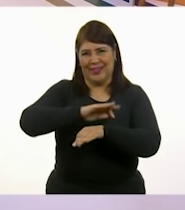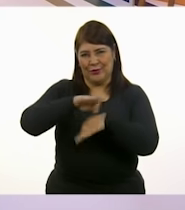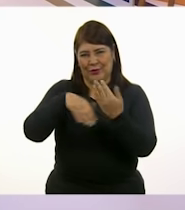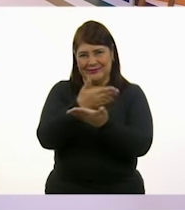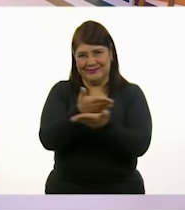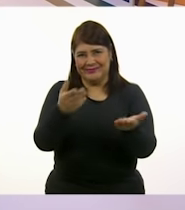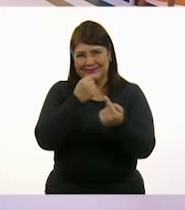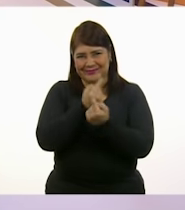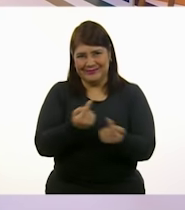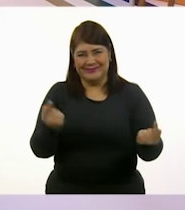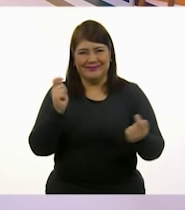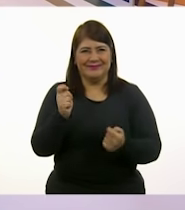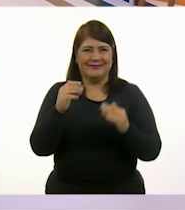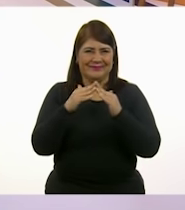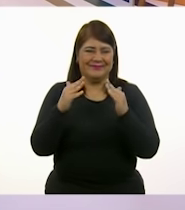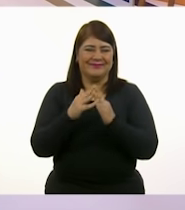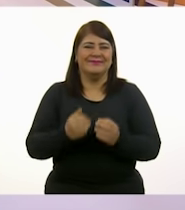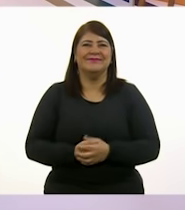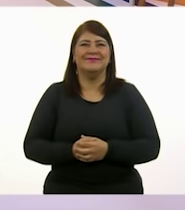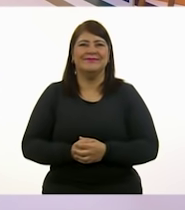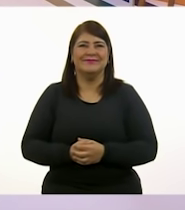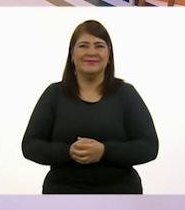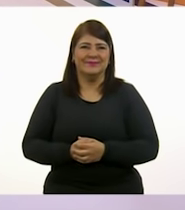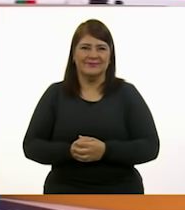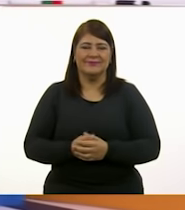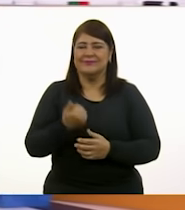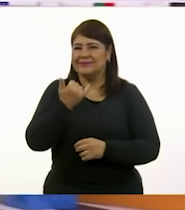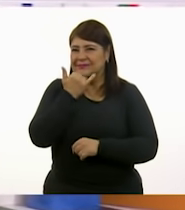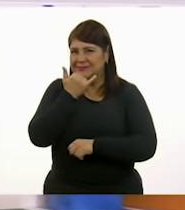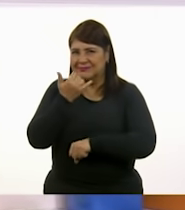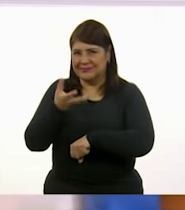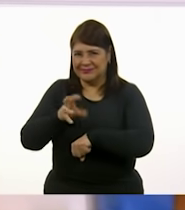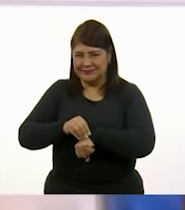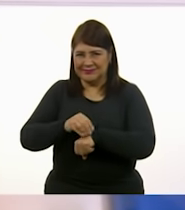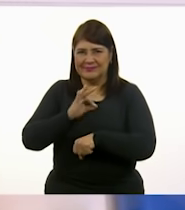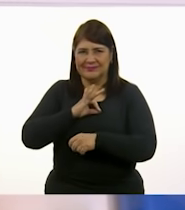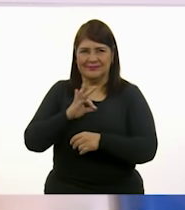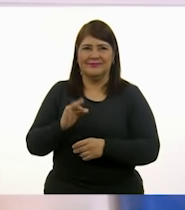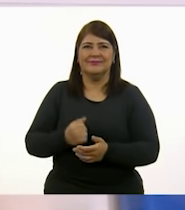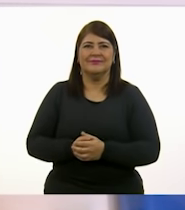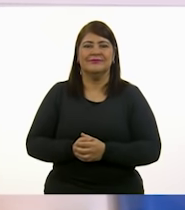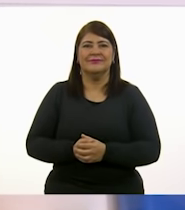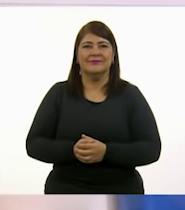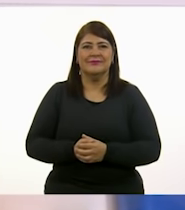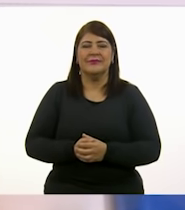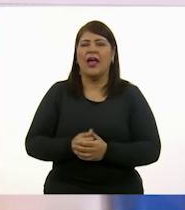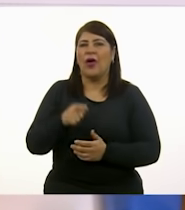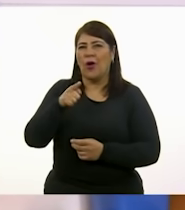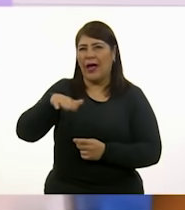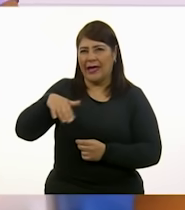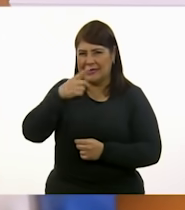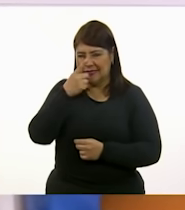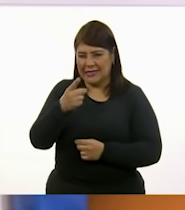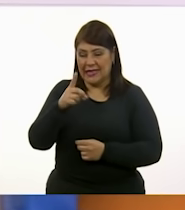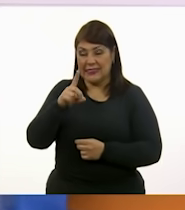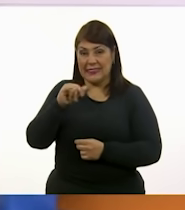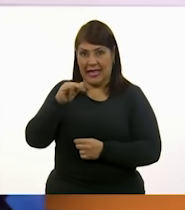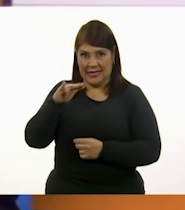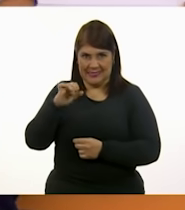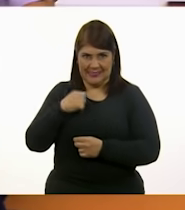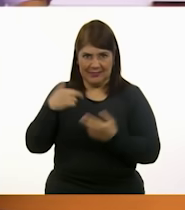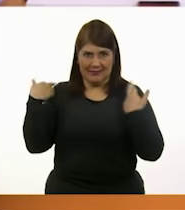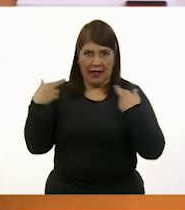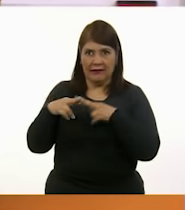todos en casa. Permíteme tantito, Pepe. Sí, adelante. Gracias. Ahorita que decías que el profe Danis venía atrasado,